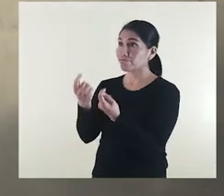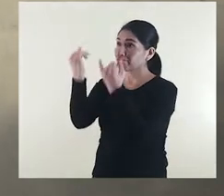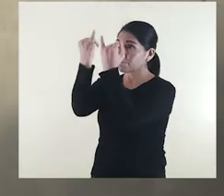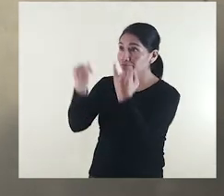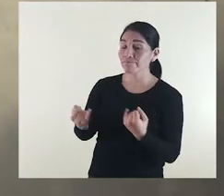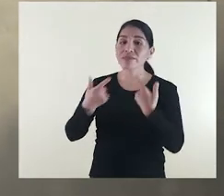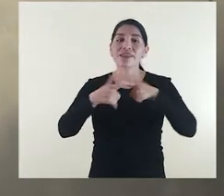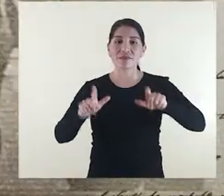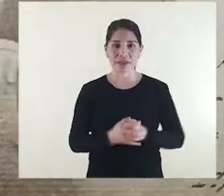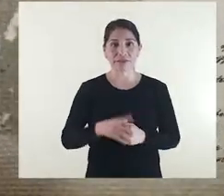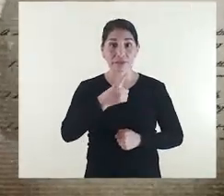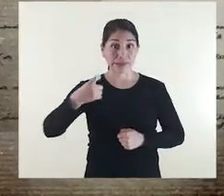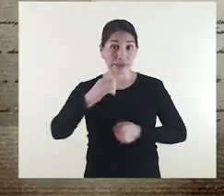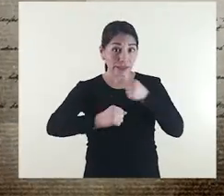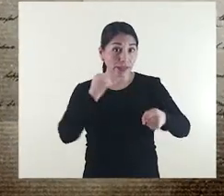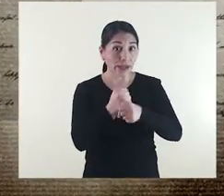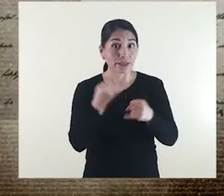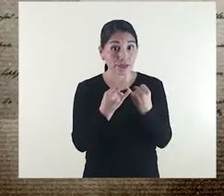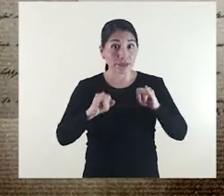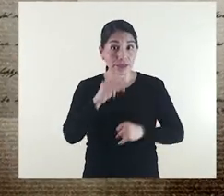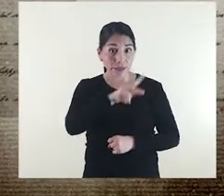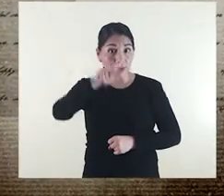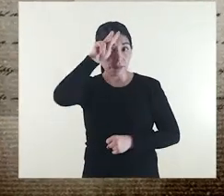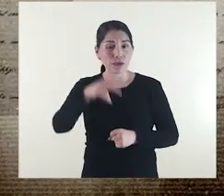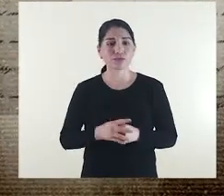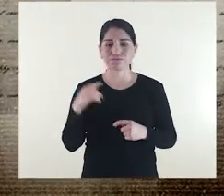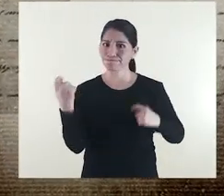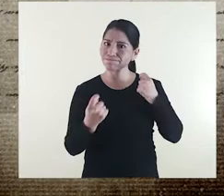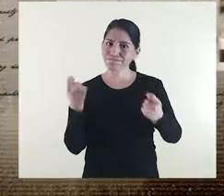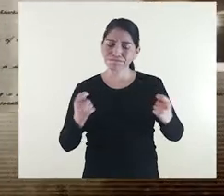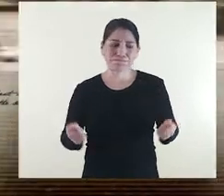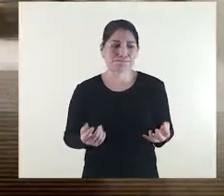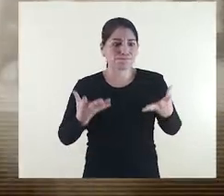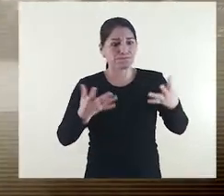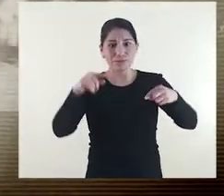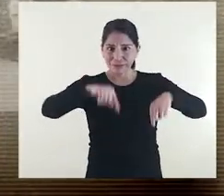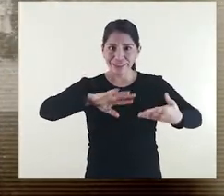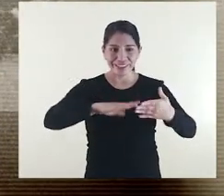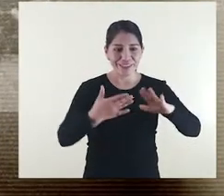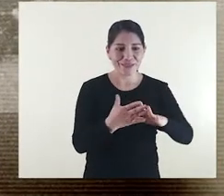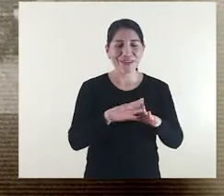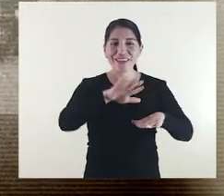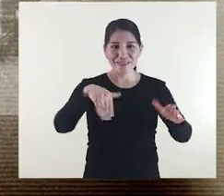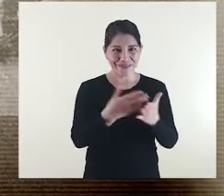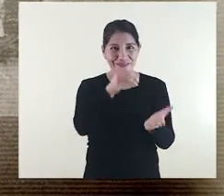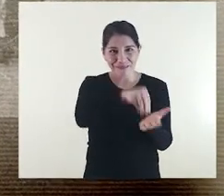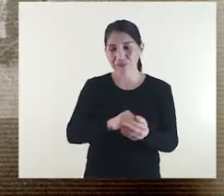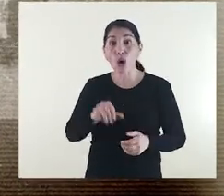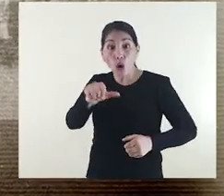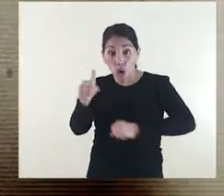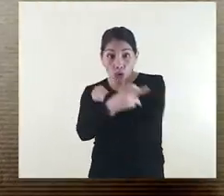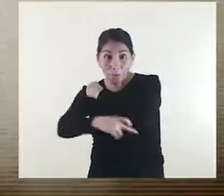Escultura de la Libertad. El centenario de la independencia del Perú se celebró con mayor ímpetu en la capital y varias colonias